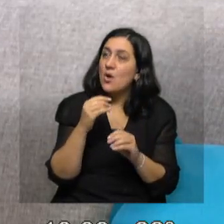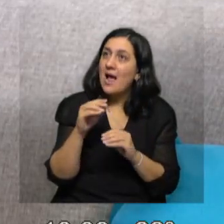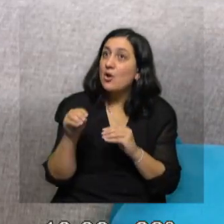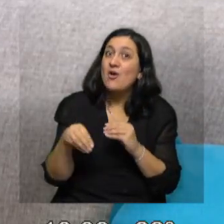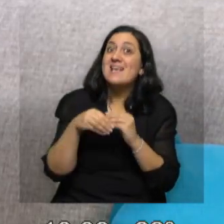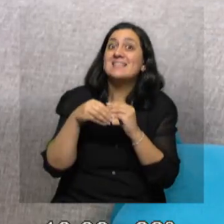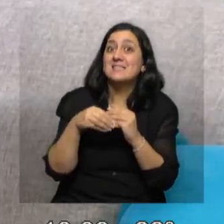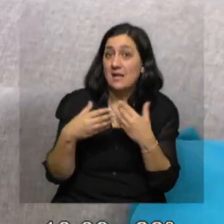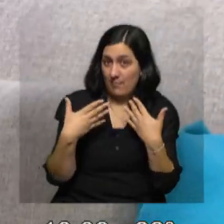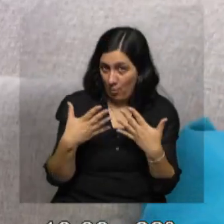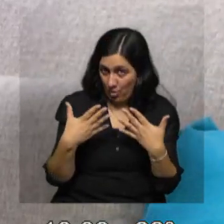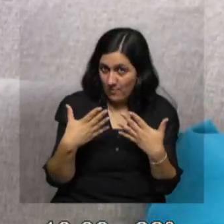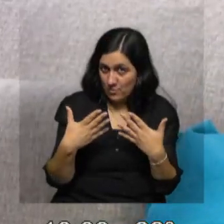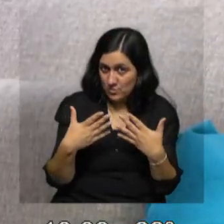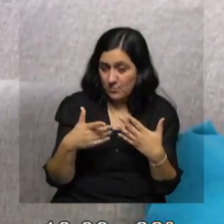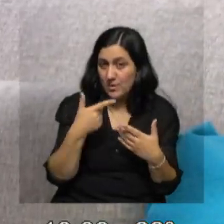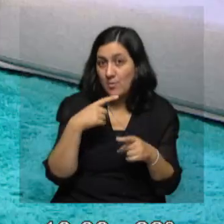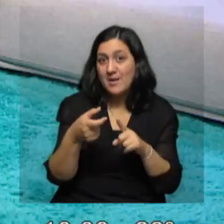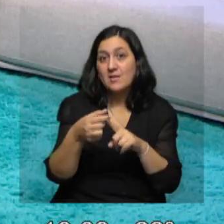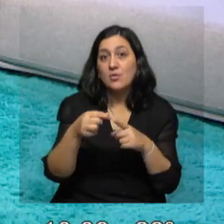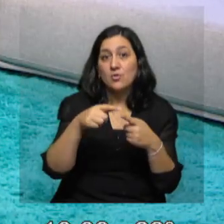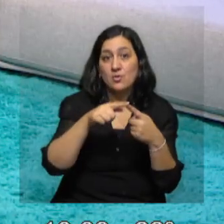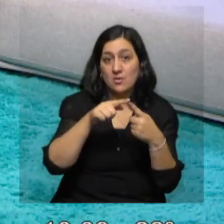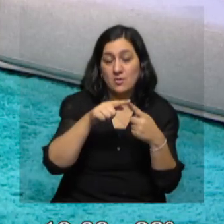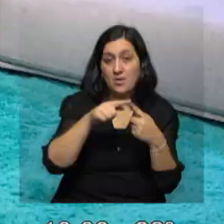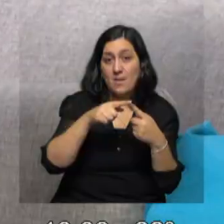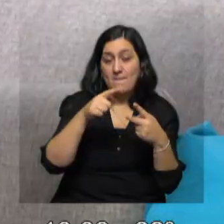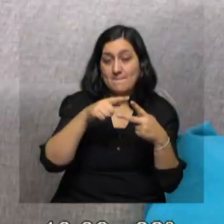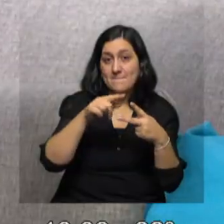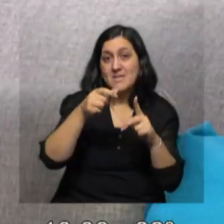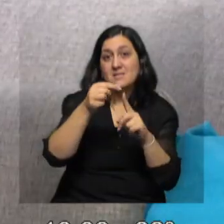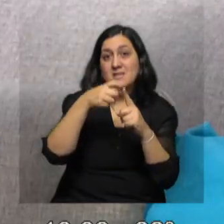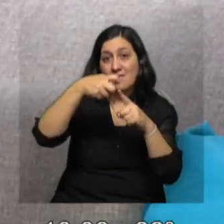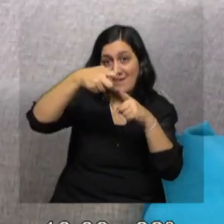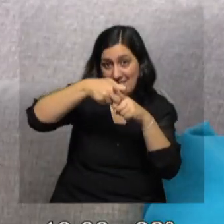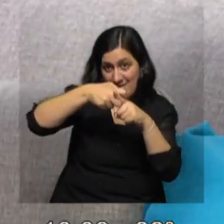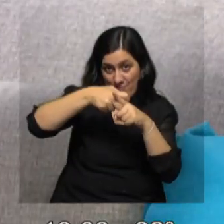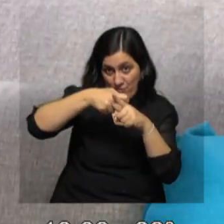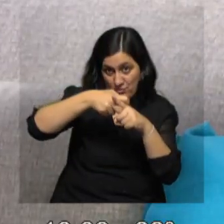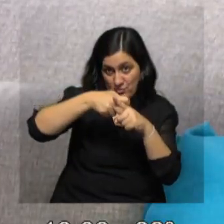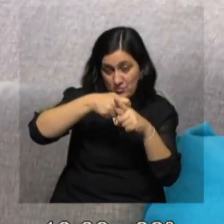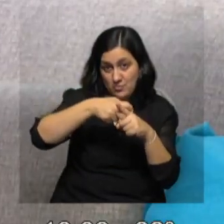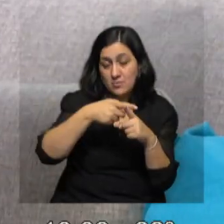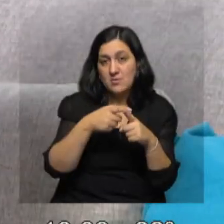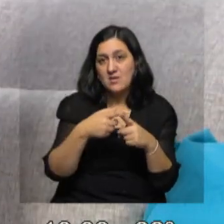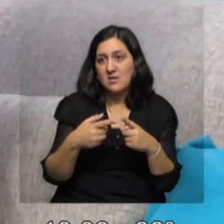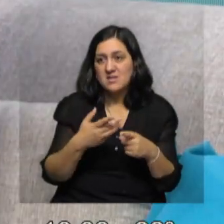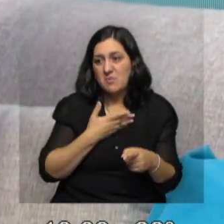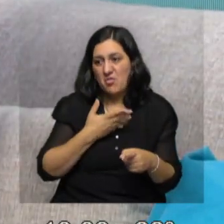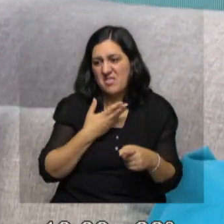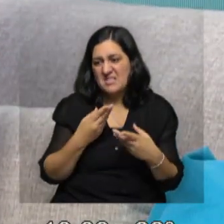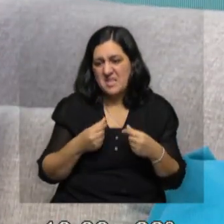hacer, sobre todo para estos preservativos fálicos, que son los que realmente se quejan de que sienten menos. Mm.